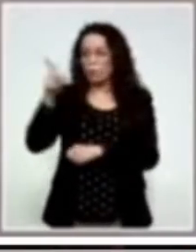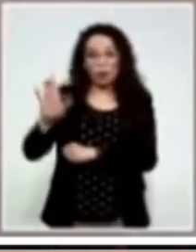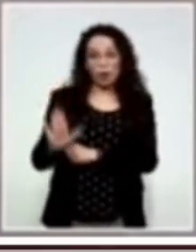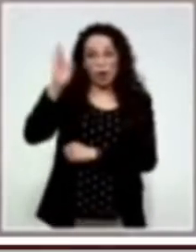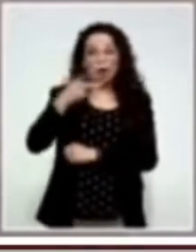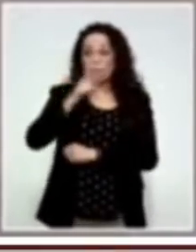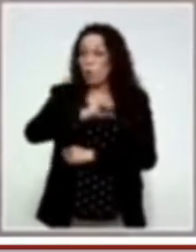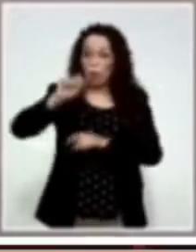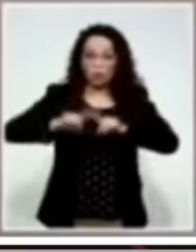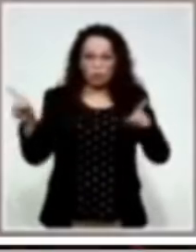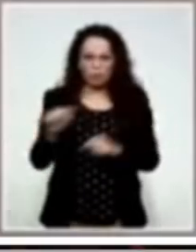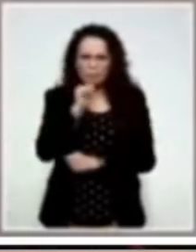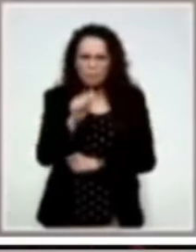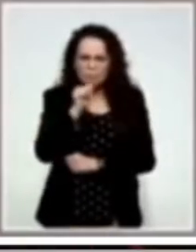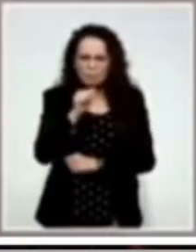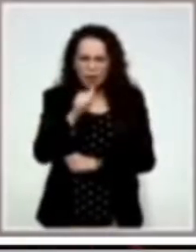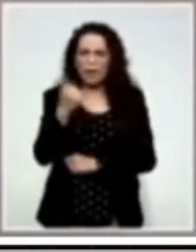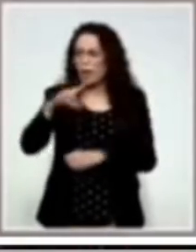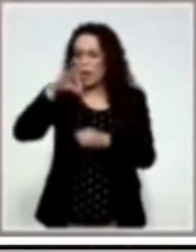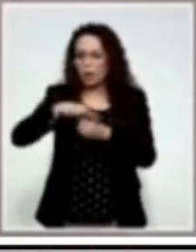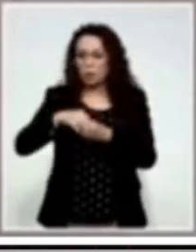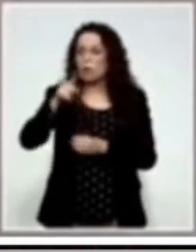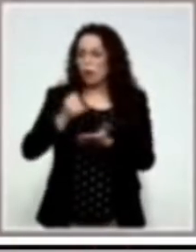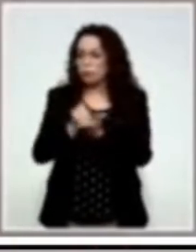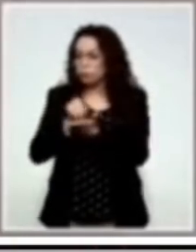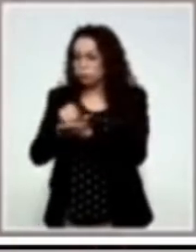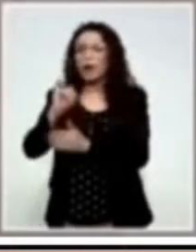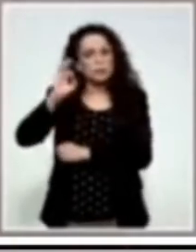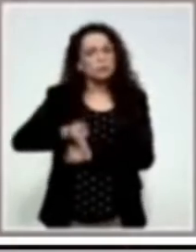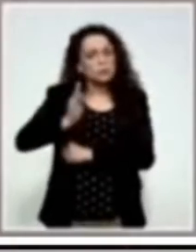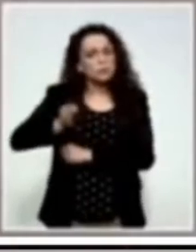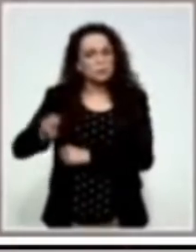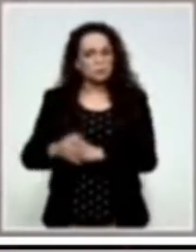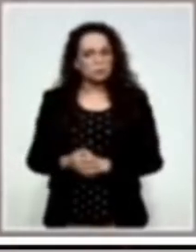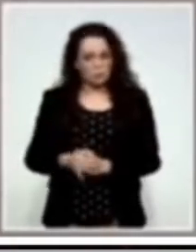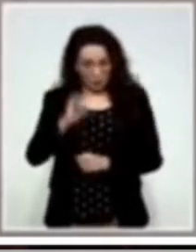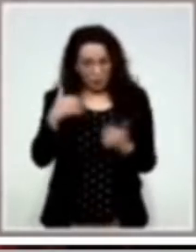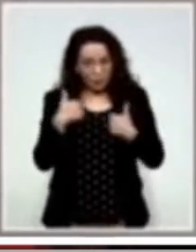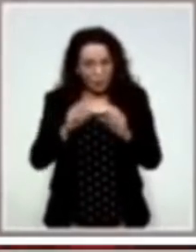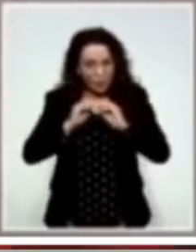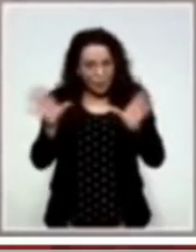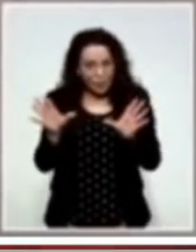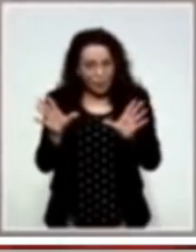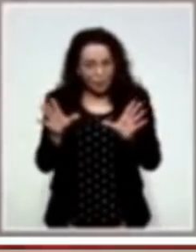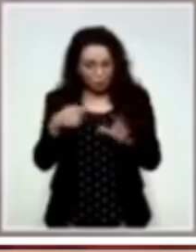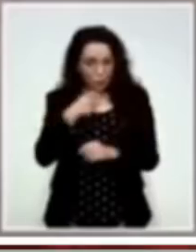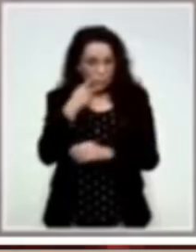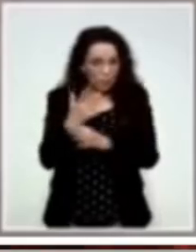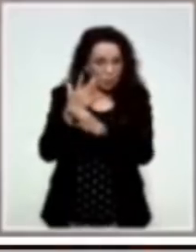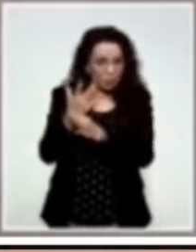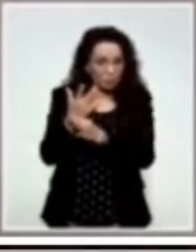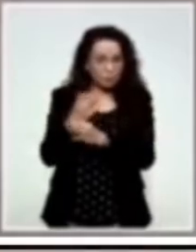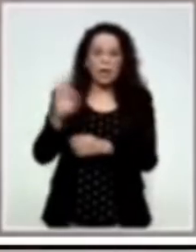cosa, pero además porque votó los resolutivos. Y no sé si estoy siendo claro. Si el voto del ministro hubiera sido mal